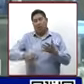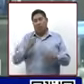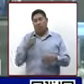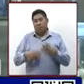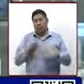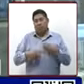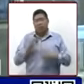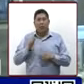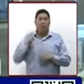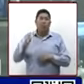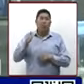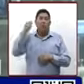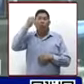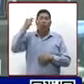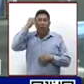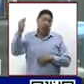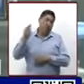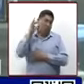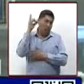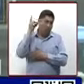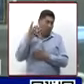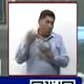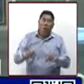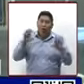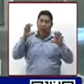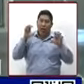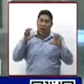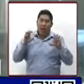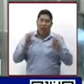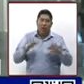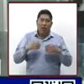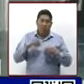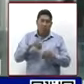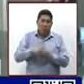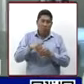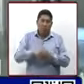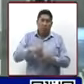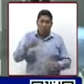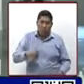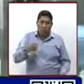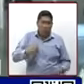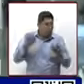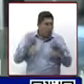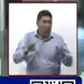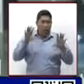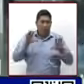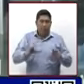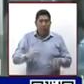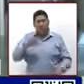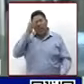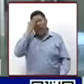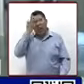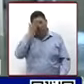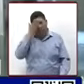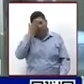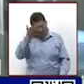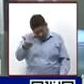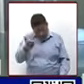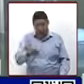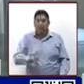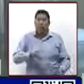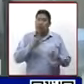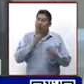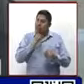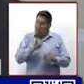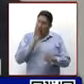justamente del gobierno nacional, ¿no? El gobierno nacional no quiere que existan elecciones judiciales, lo sabemos desde un principio y es exactamente